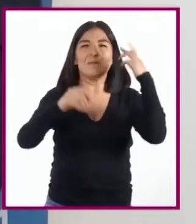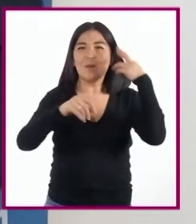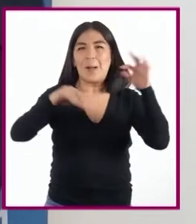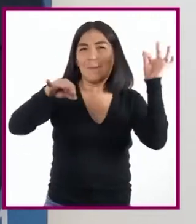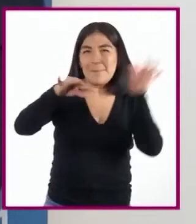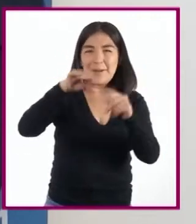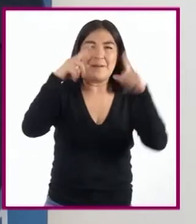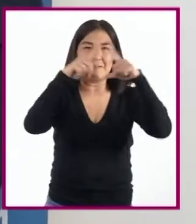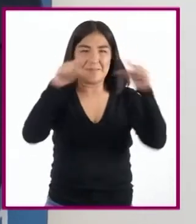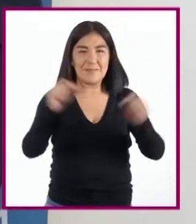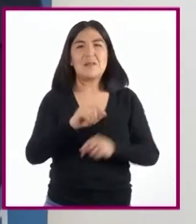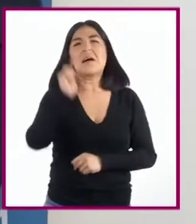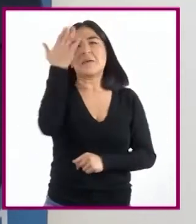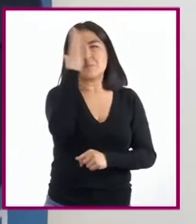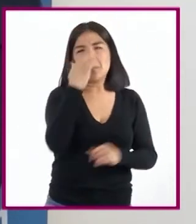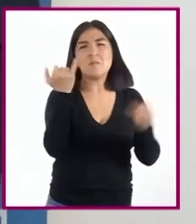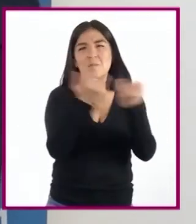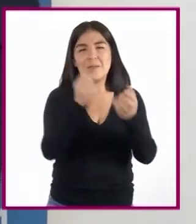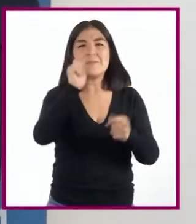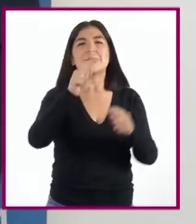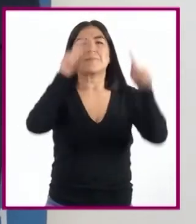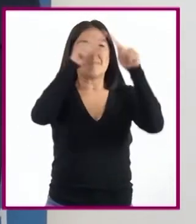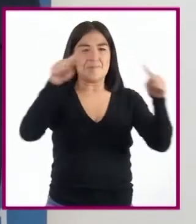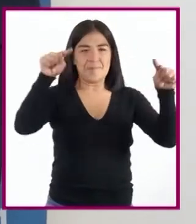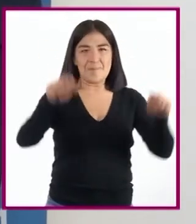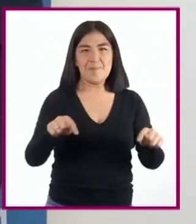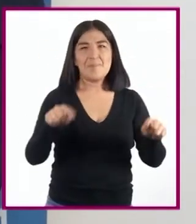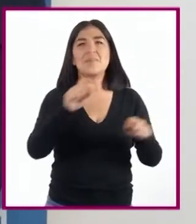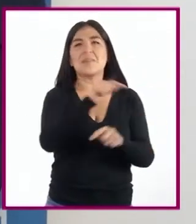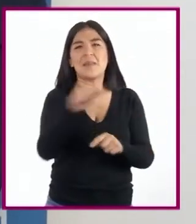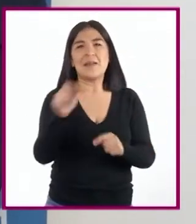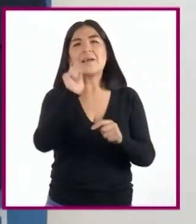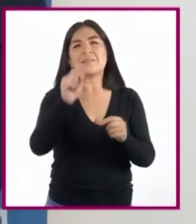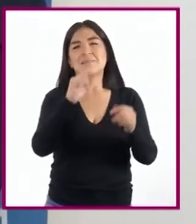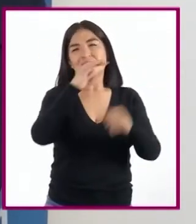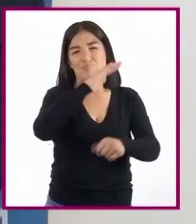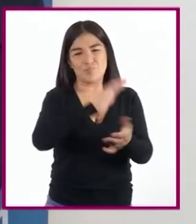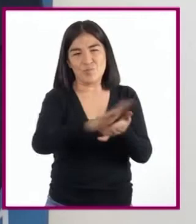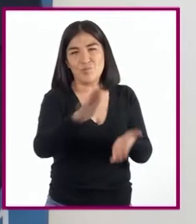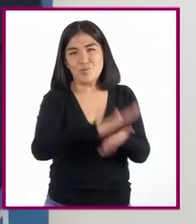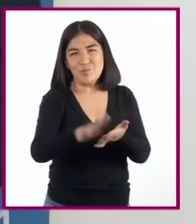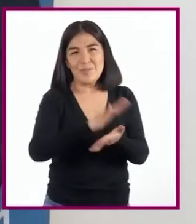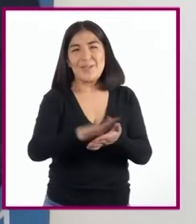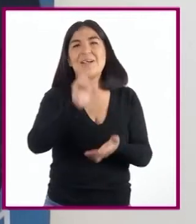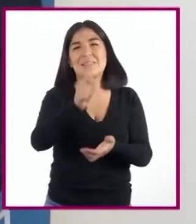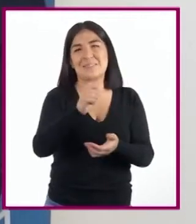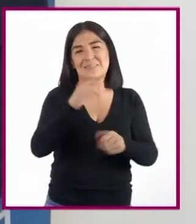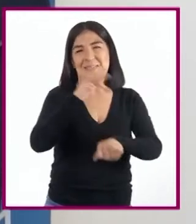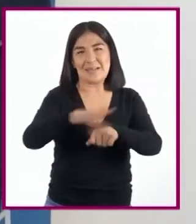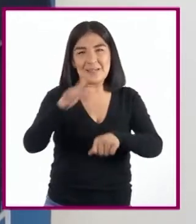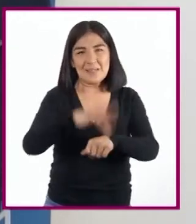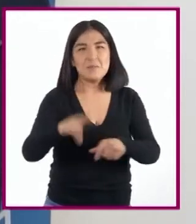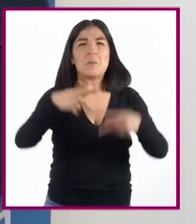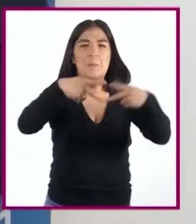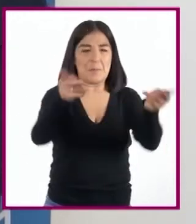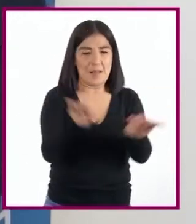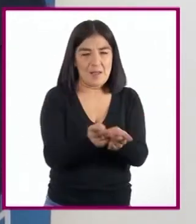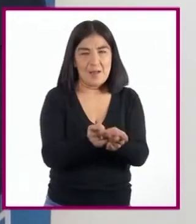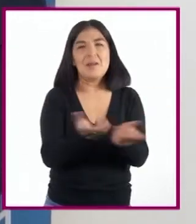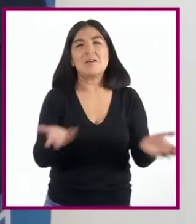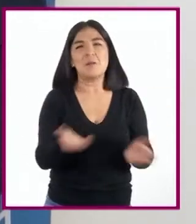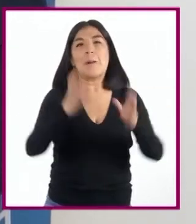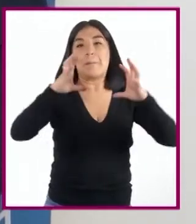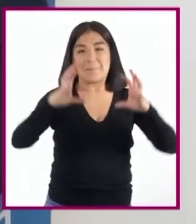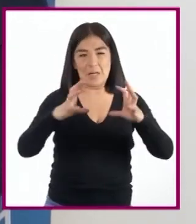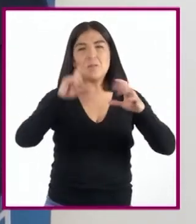circulares, he identificado trapecios en el rallador de queso, algunos platos son de forma ovalada, en los balones de